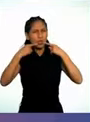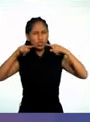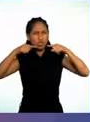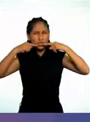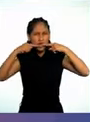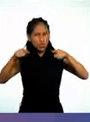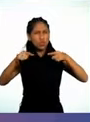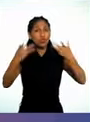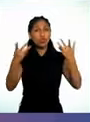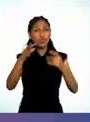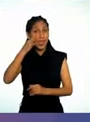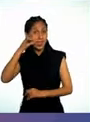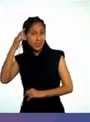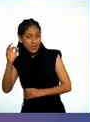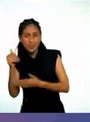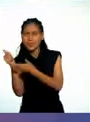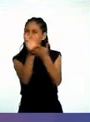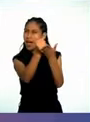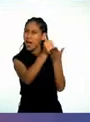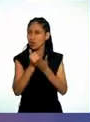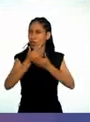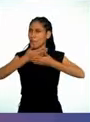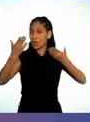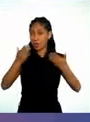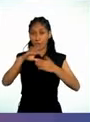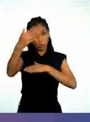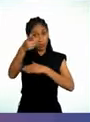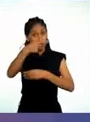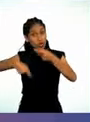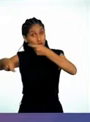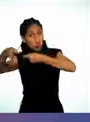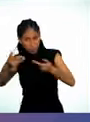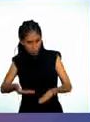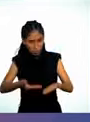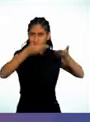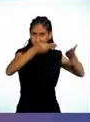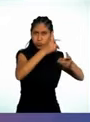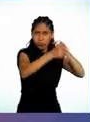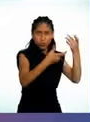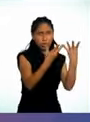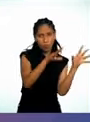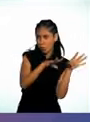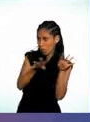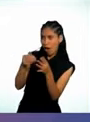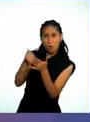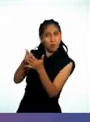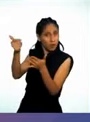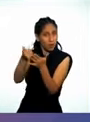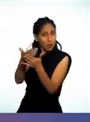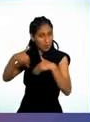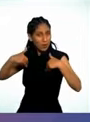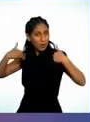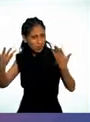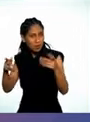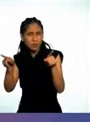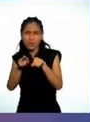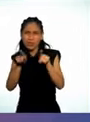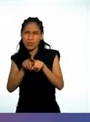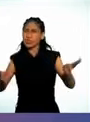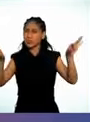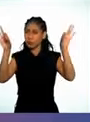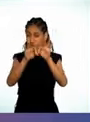en inglés ayudan a que los emprendimientos tengan un mayor alcance por lo que es importante comprender las frases en inglés